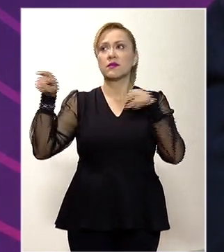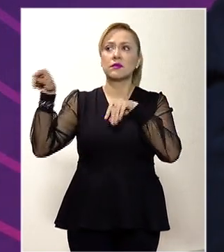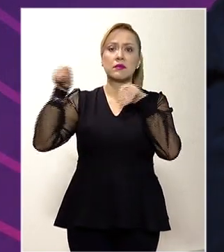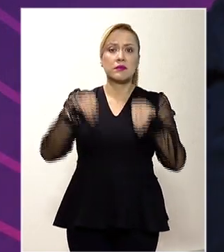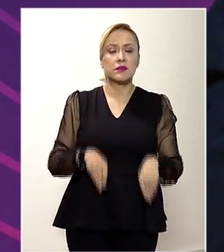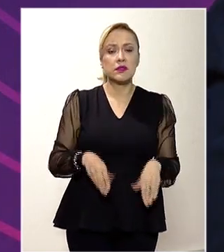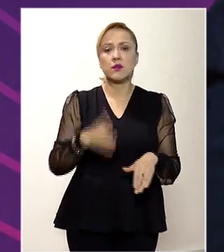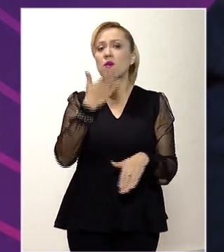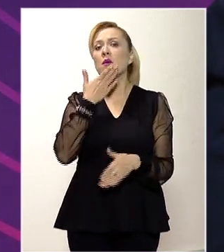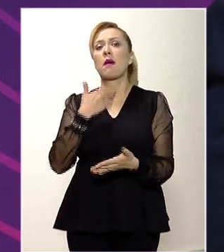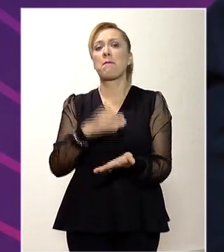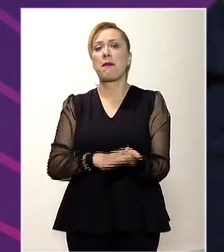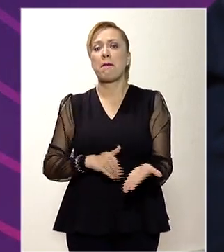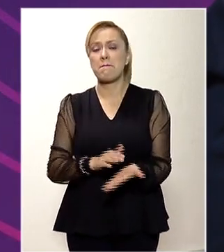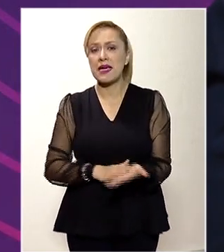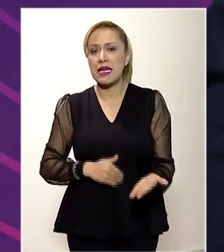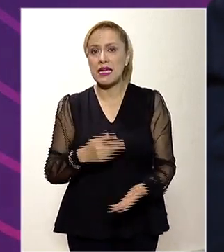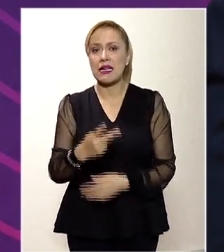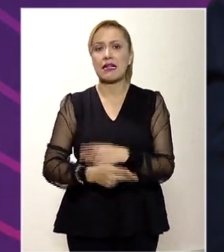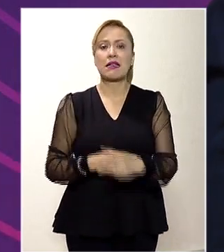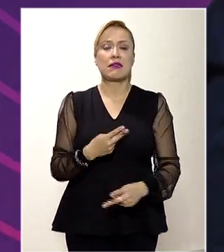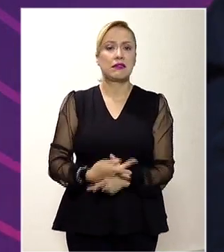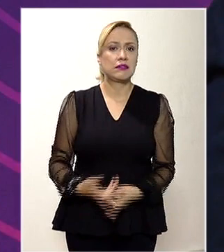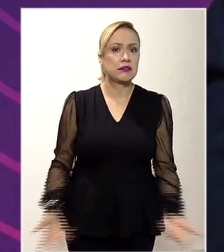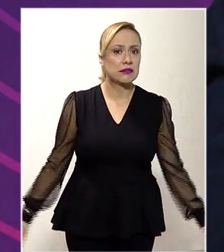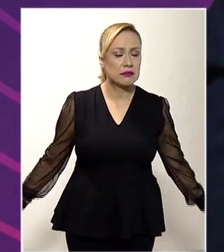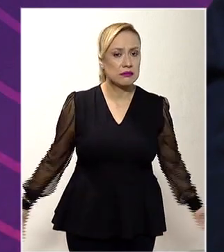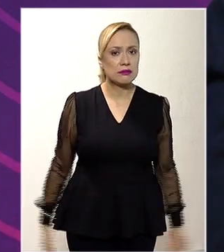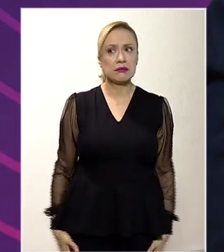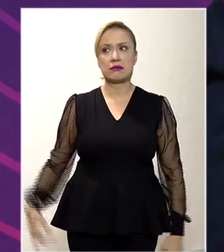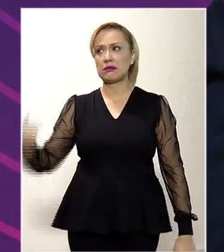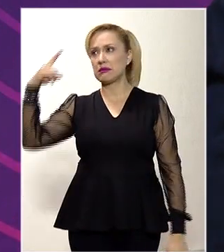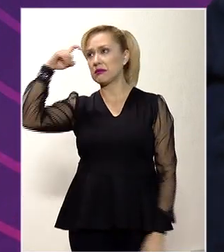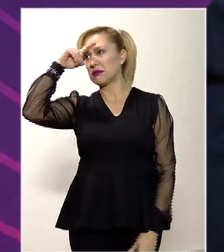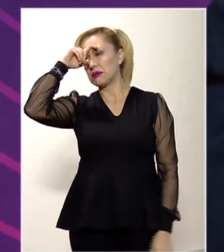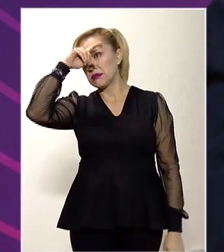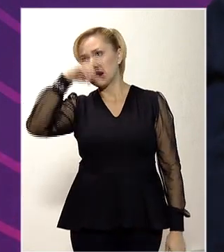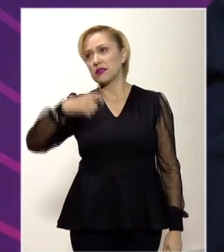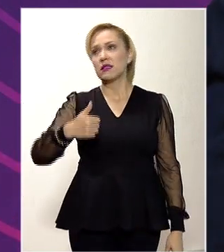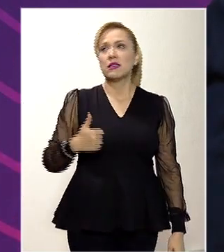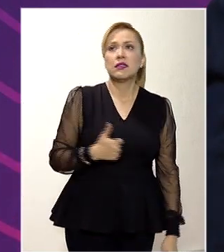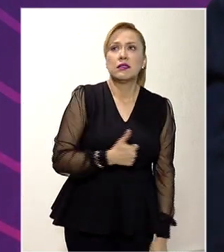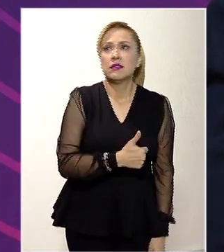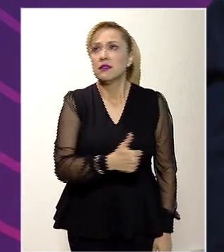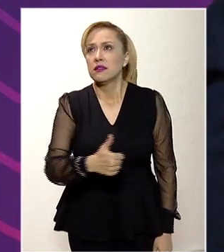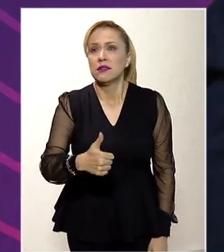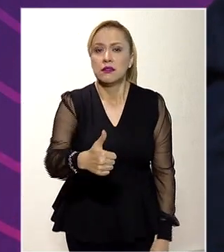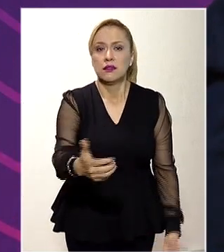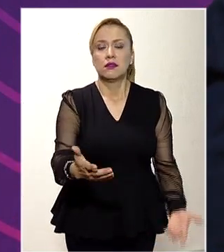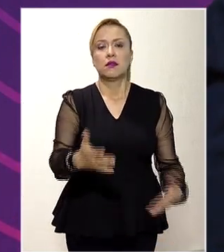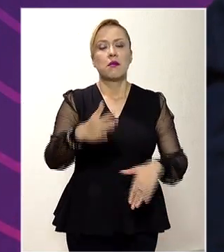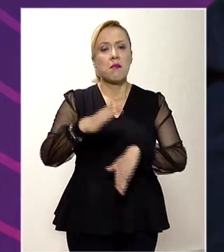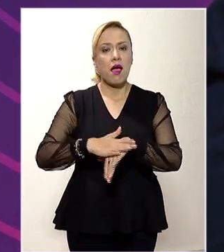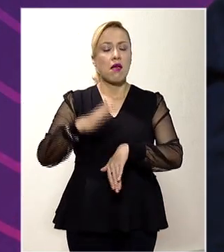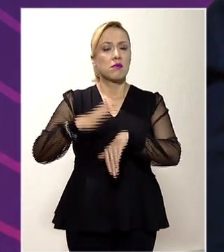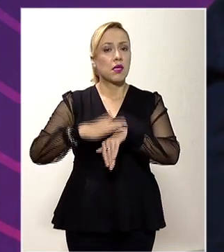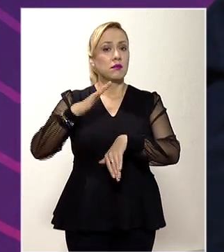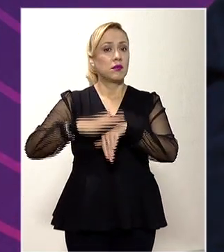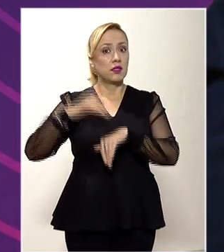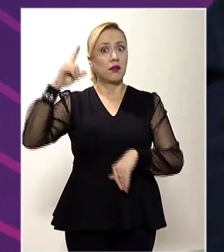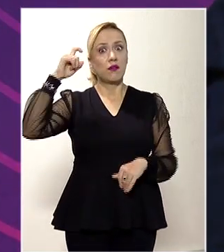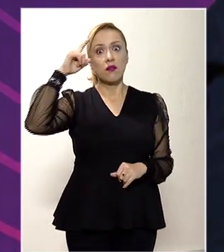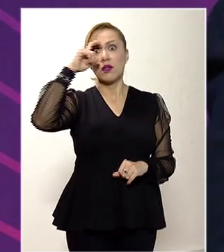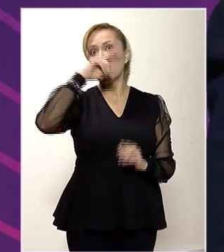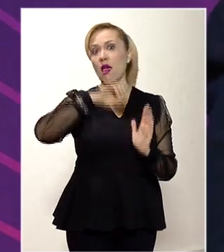los documentos, ¿no? Están en una condición de movilidad, que todo eso dificulta, por ejemplo,